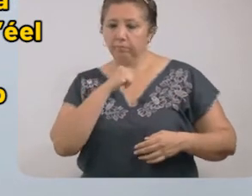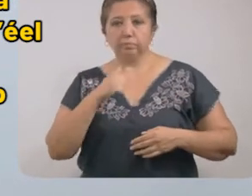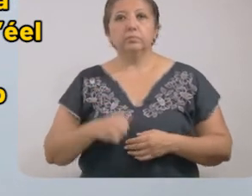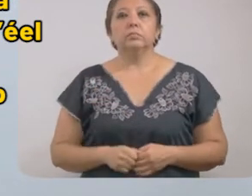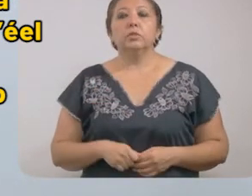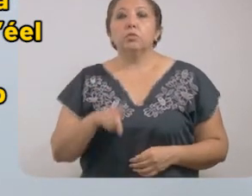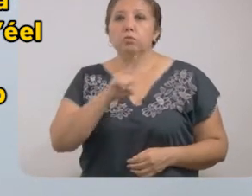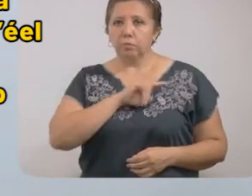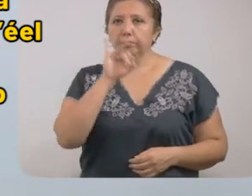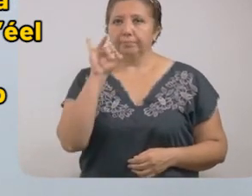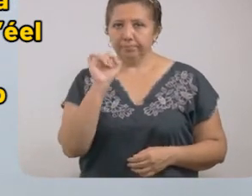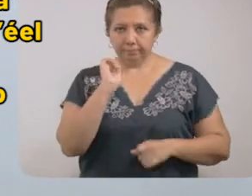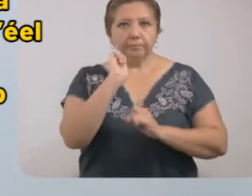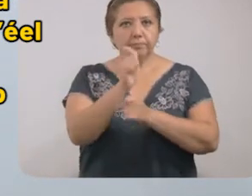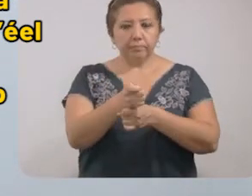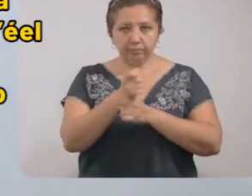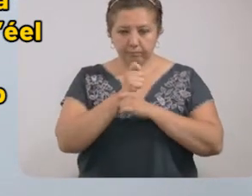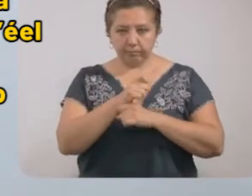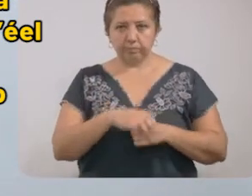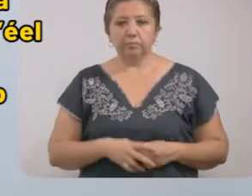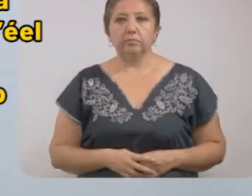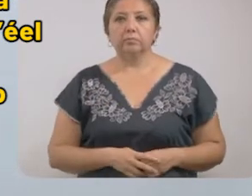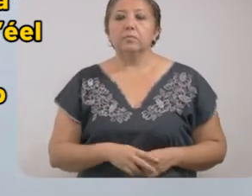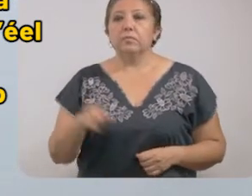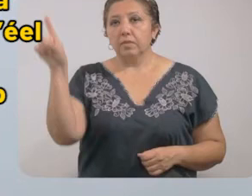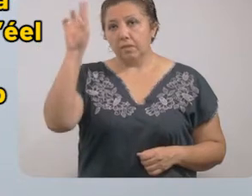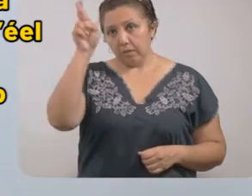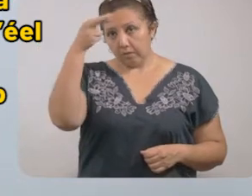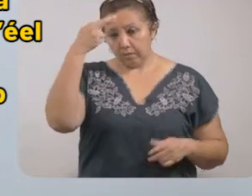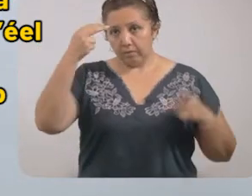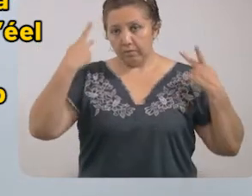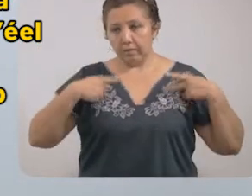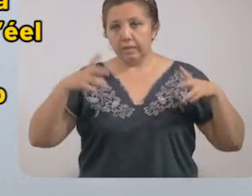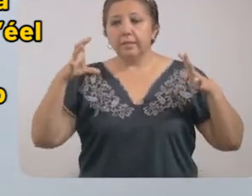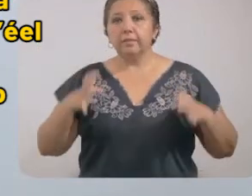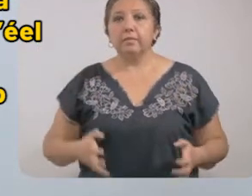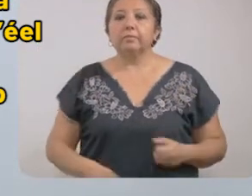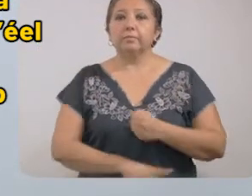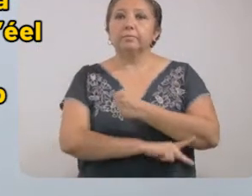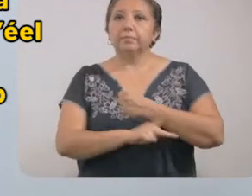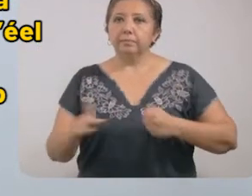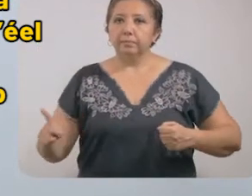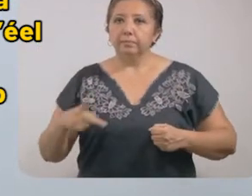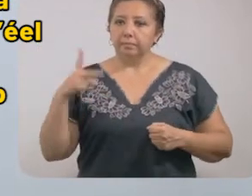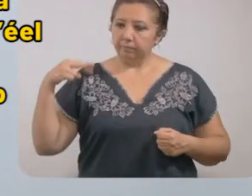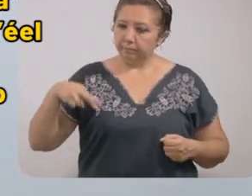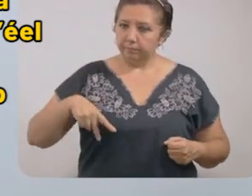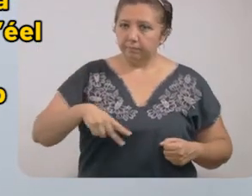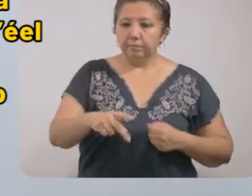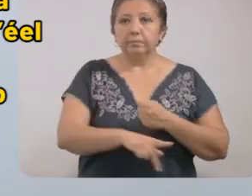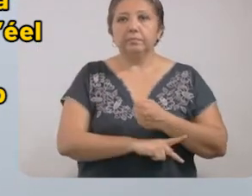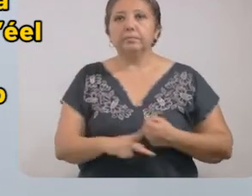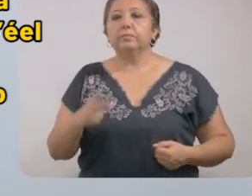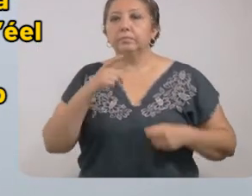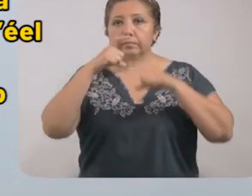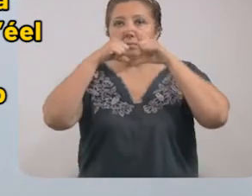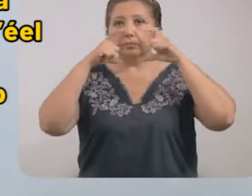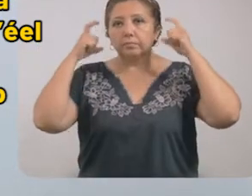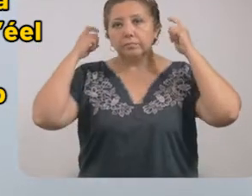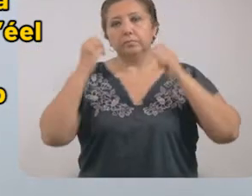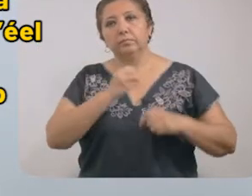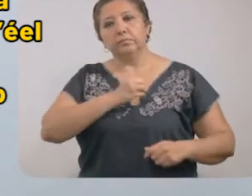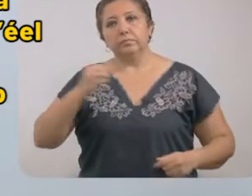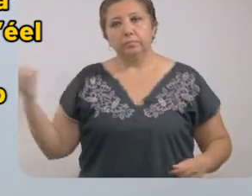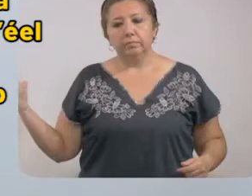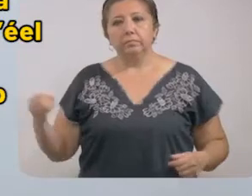motor, excepto las dedicadas a la pesca ribereña. Se le recuerda a la gente que se encuentra en los puertos que al transitar por las playas el uso del